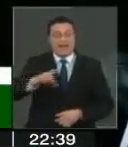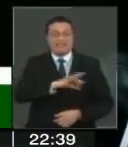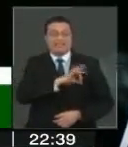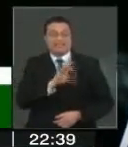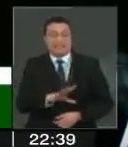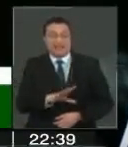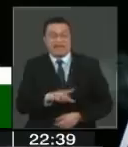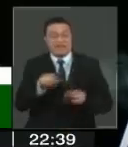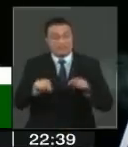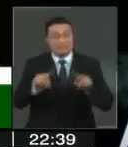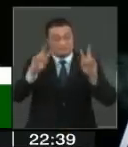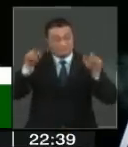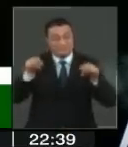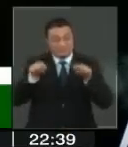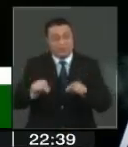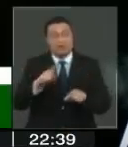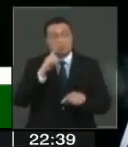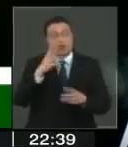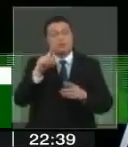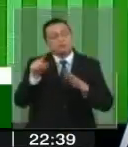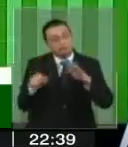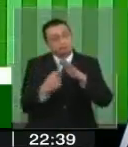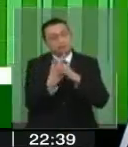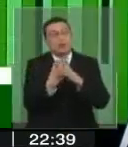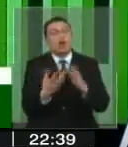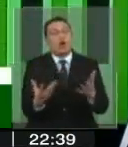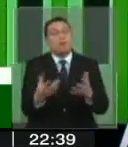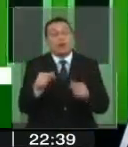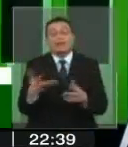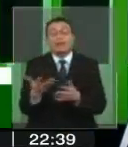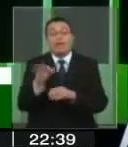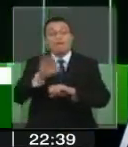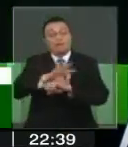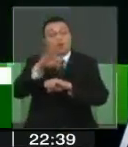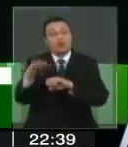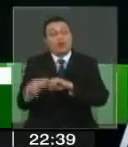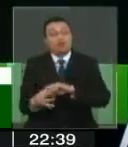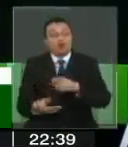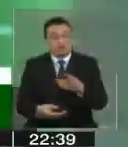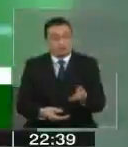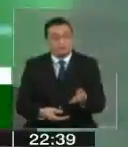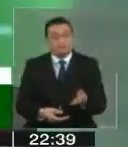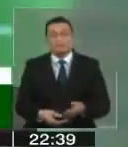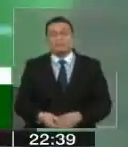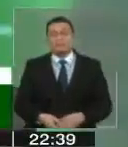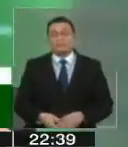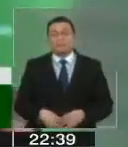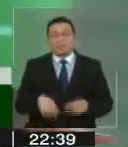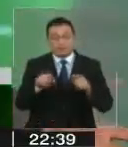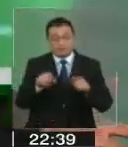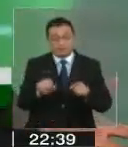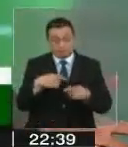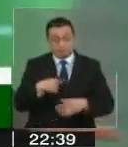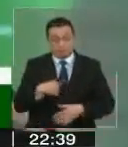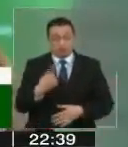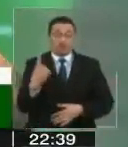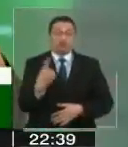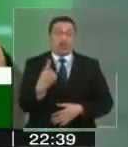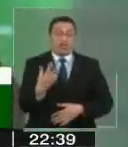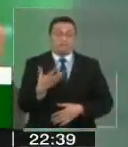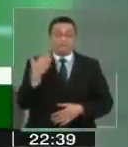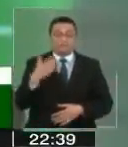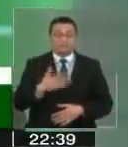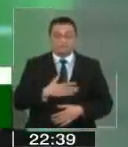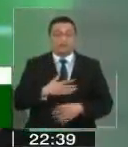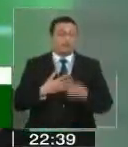Angelman Chile. Y quiero saber cómo surge, por qué surge y en qué está hoy día esta fundación. Surge, bueno, yo estaba sola,